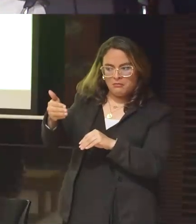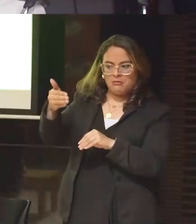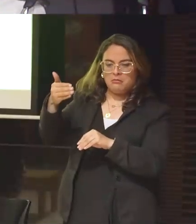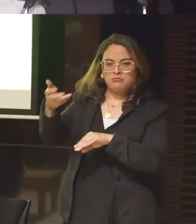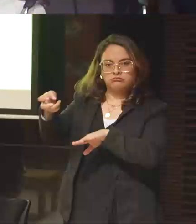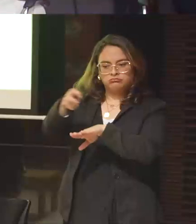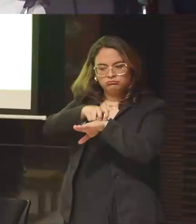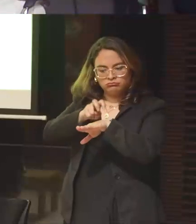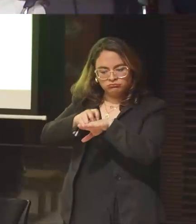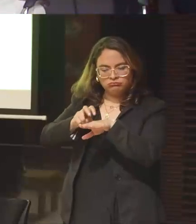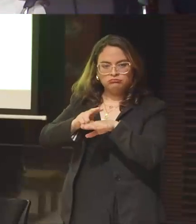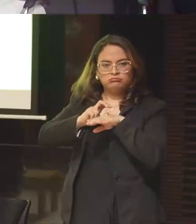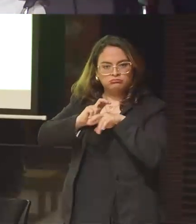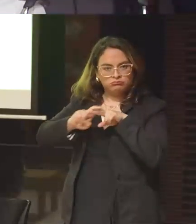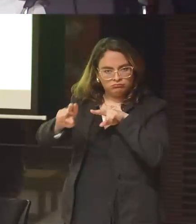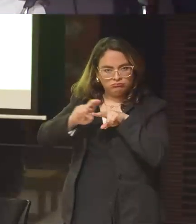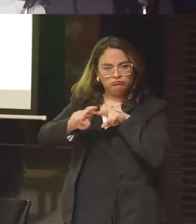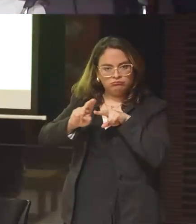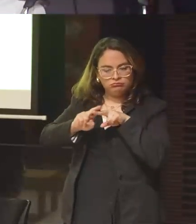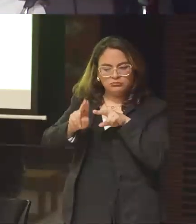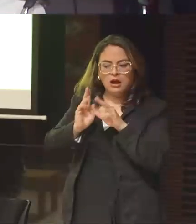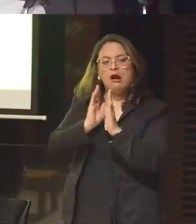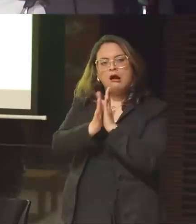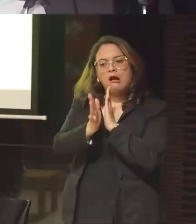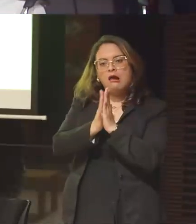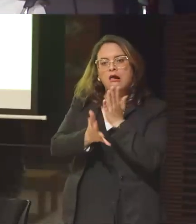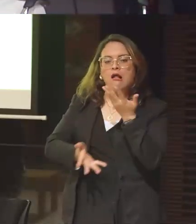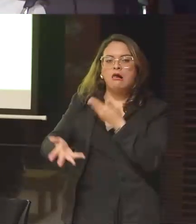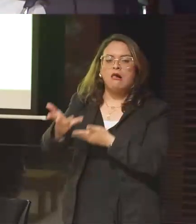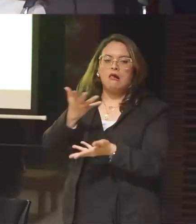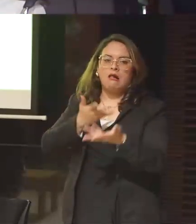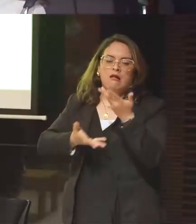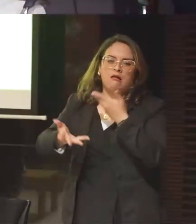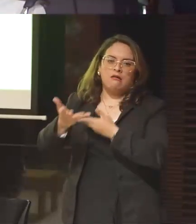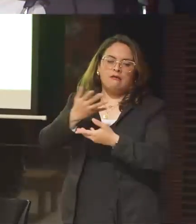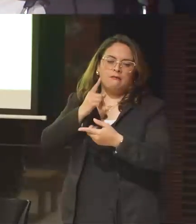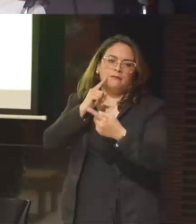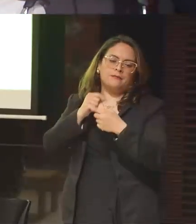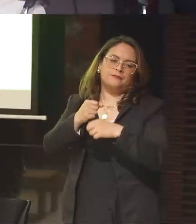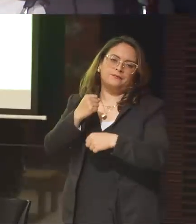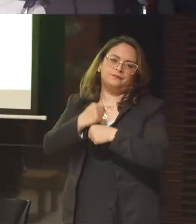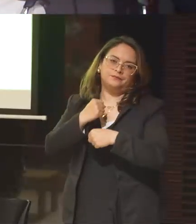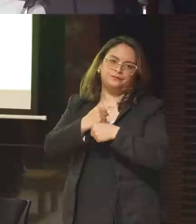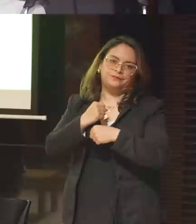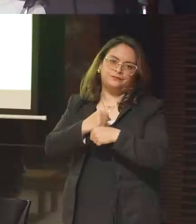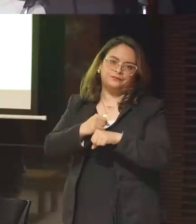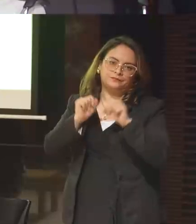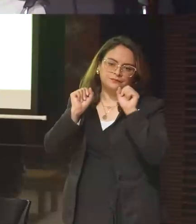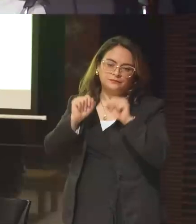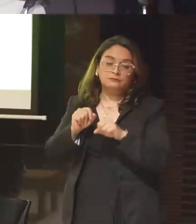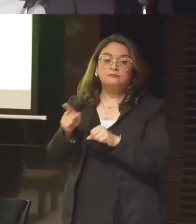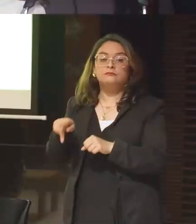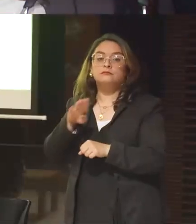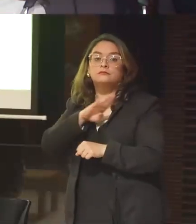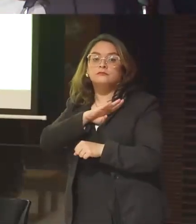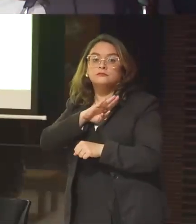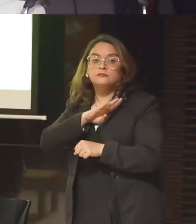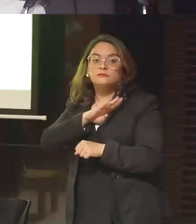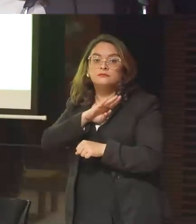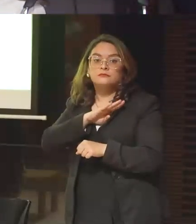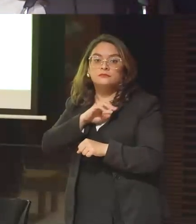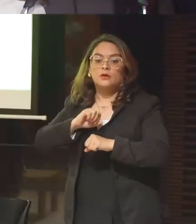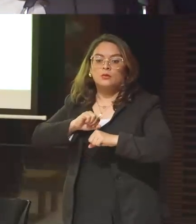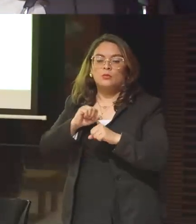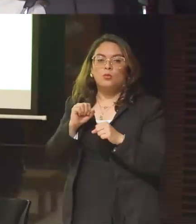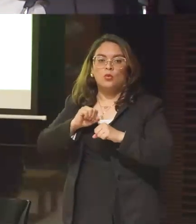ciudad. Y es que esto no es algo por lo que se está trabajando de parte de la alcaldía también, y hablemos de la bogotanidad.